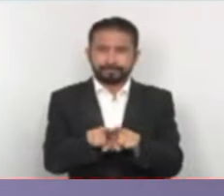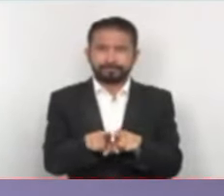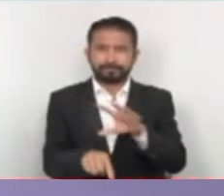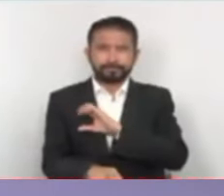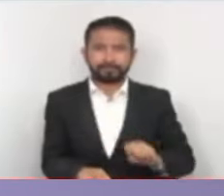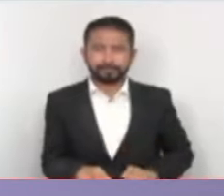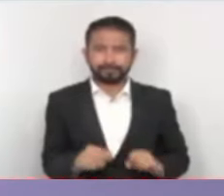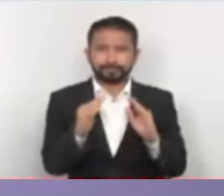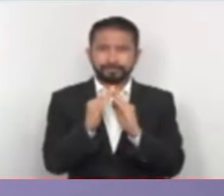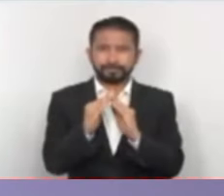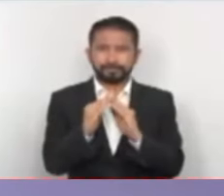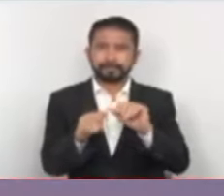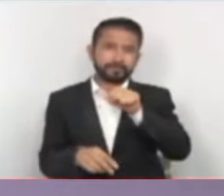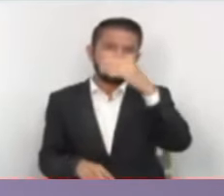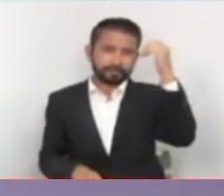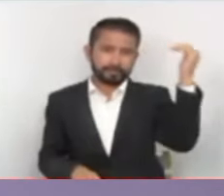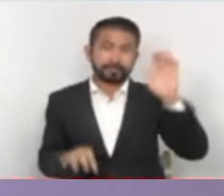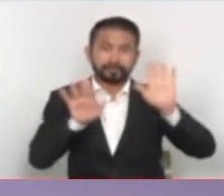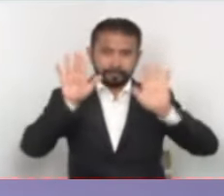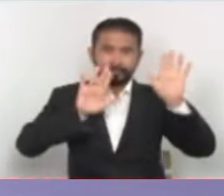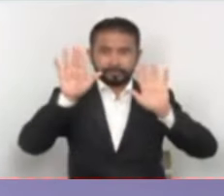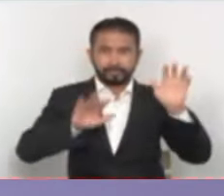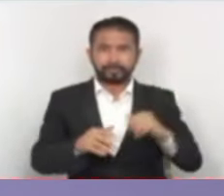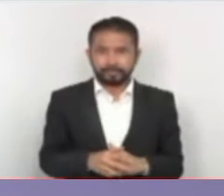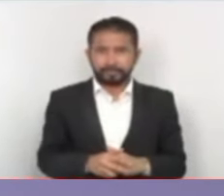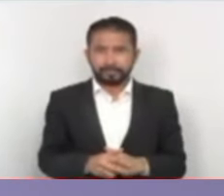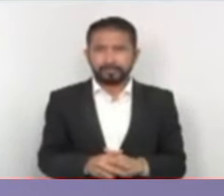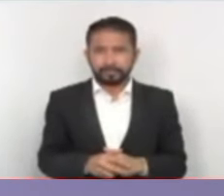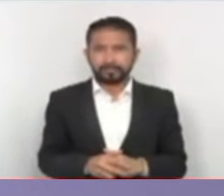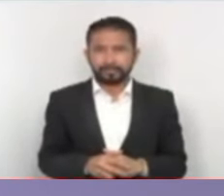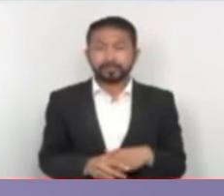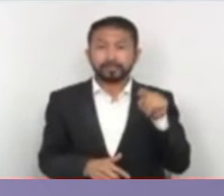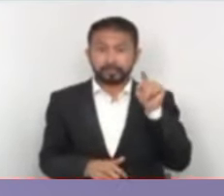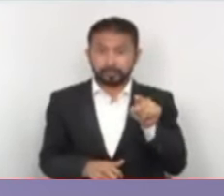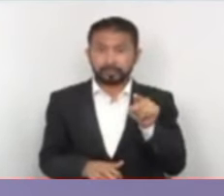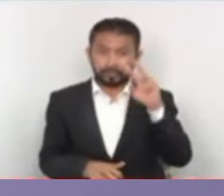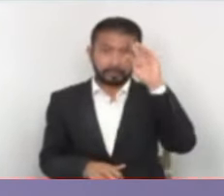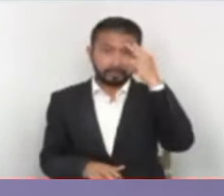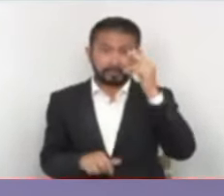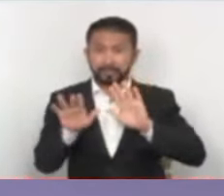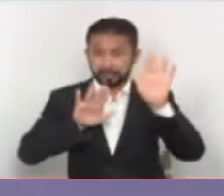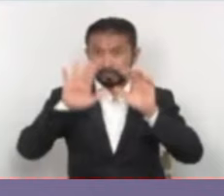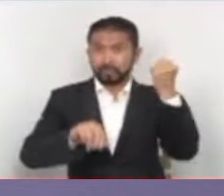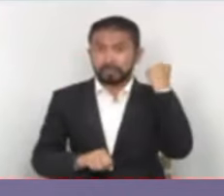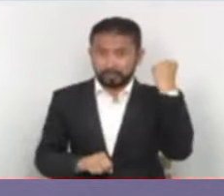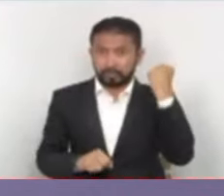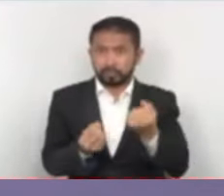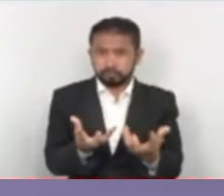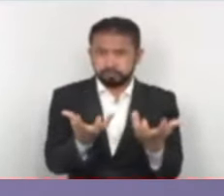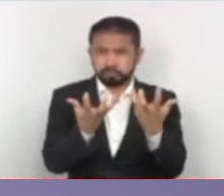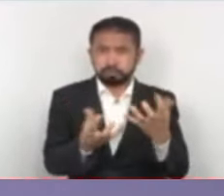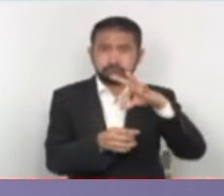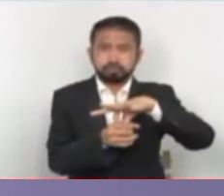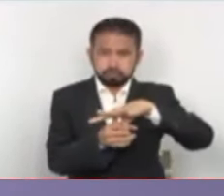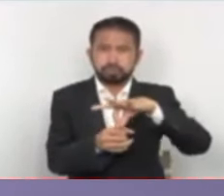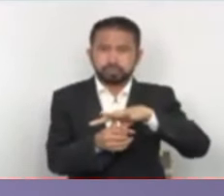exterior participaron. La verdad es que fue una participación muy importante, partiendo